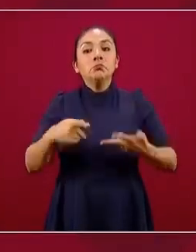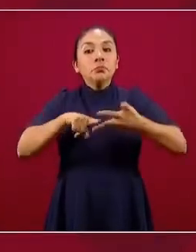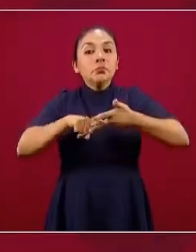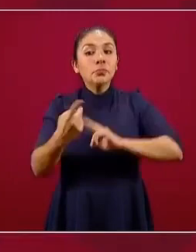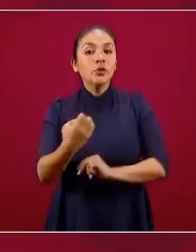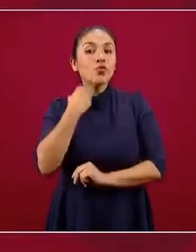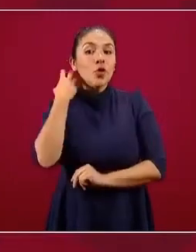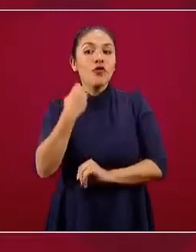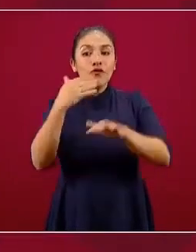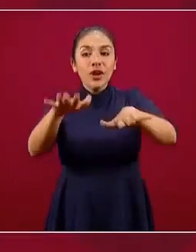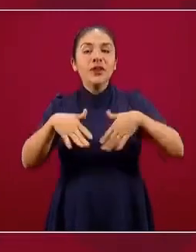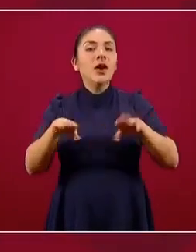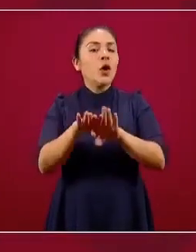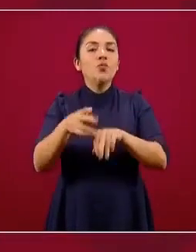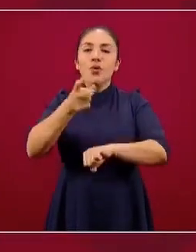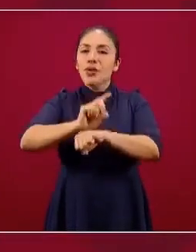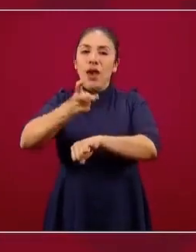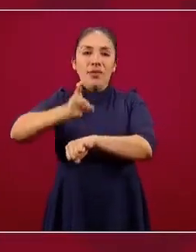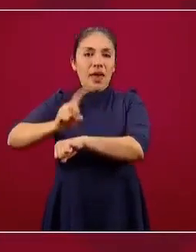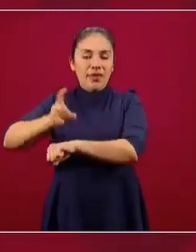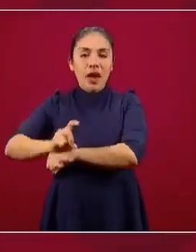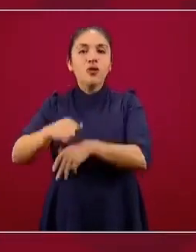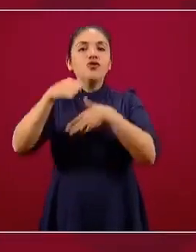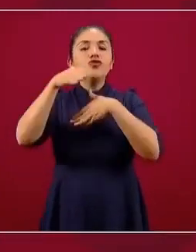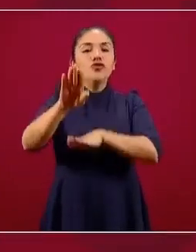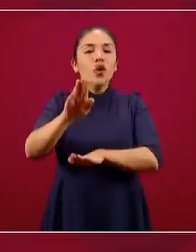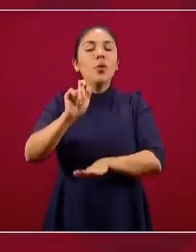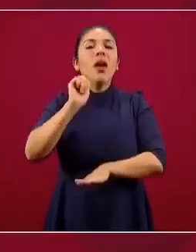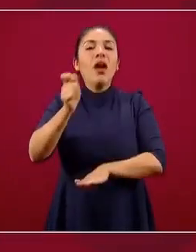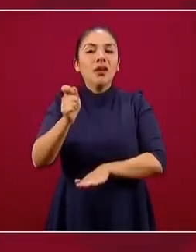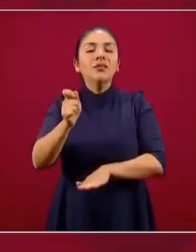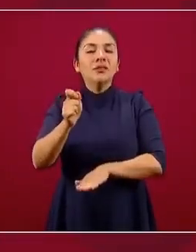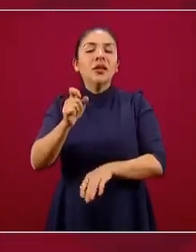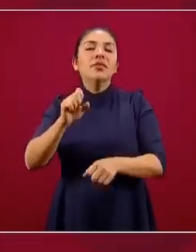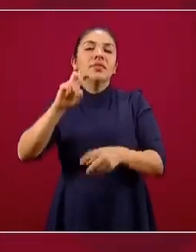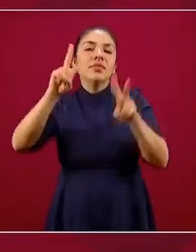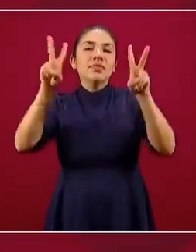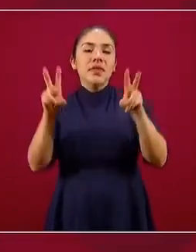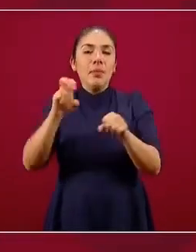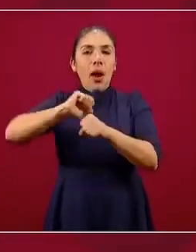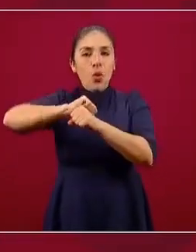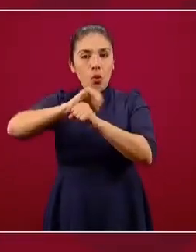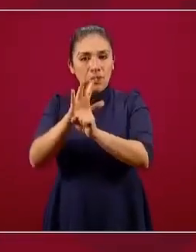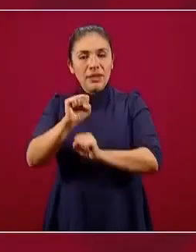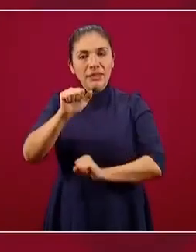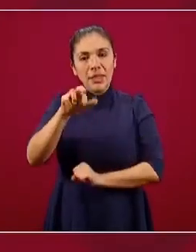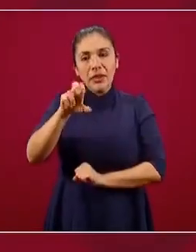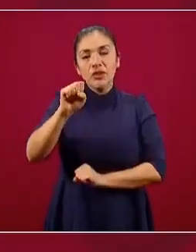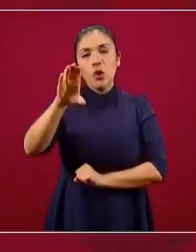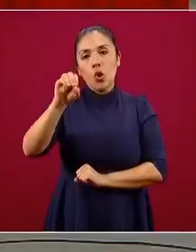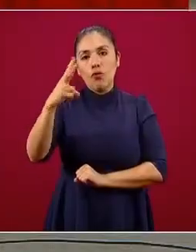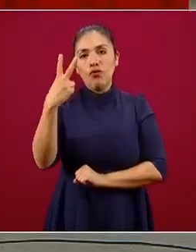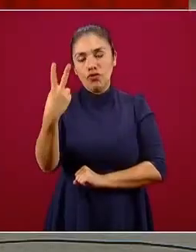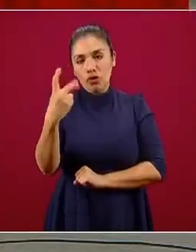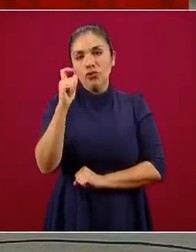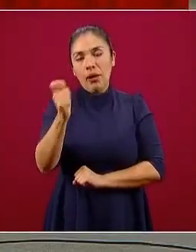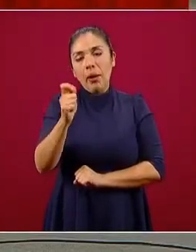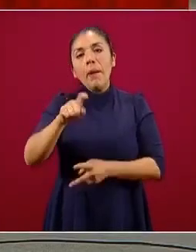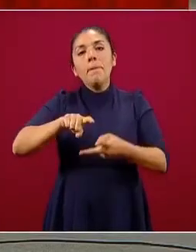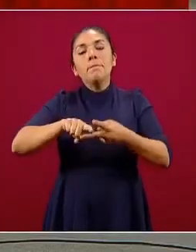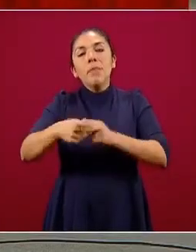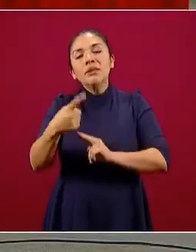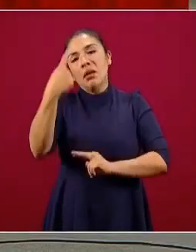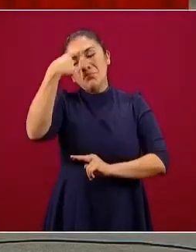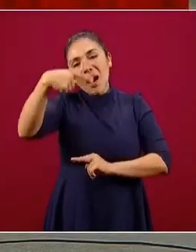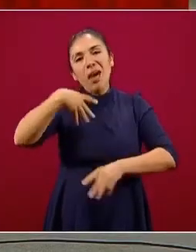la conferencia de prensa diaria sobre la situación del coronavirus SARS-CoV-2 que causa la pandemia